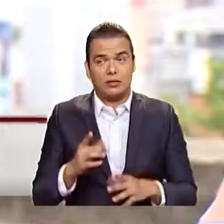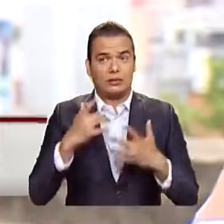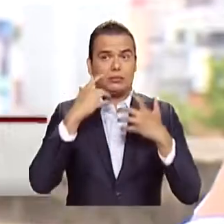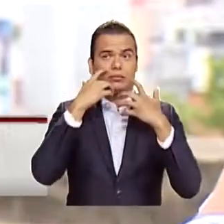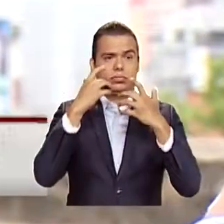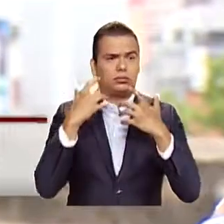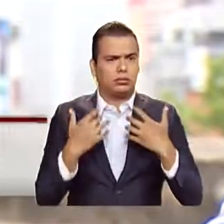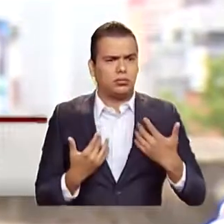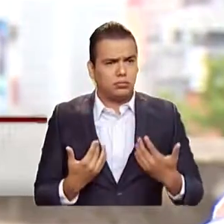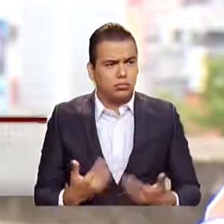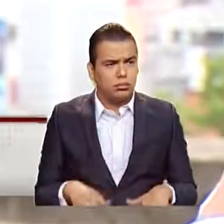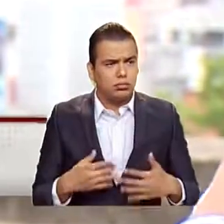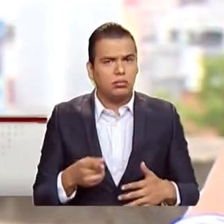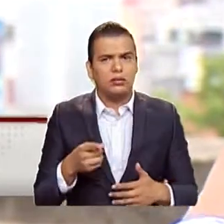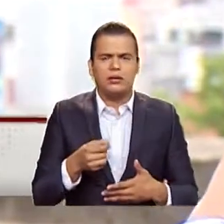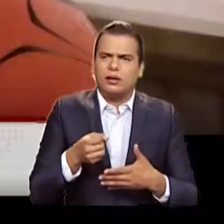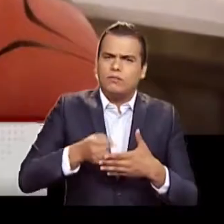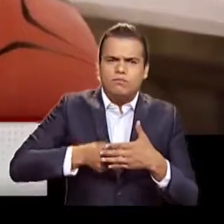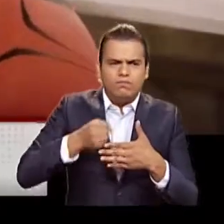guerrera que busca